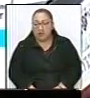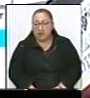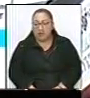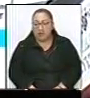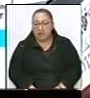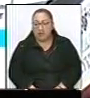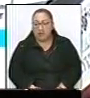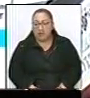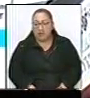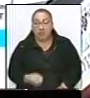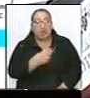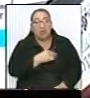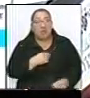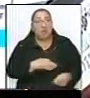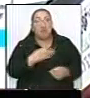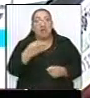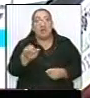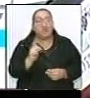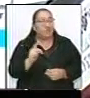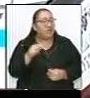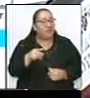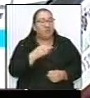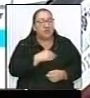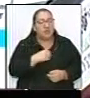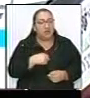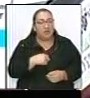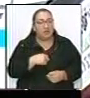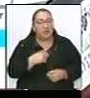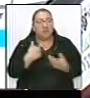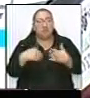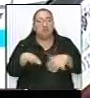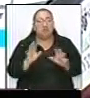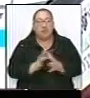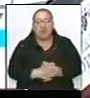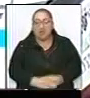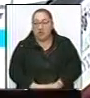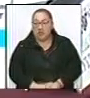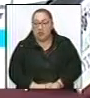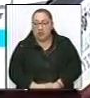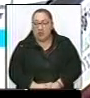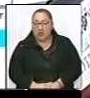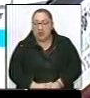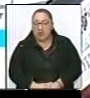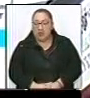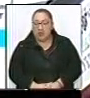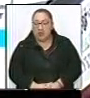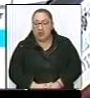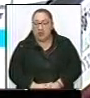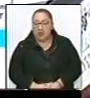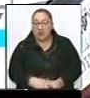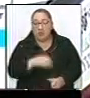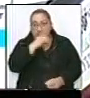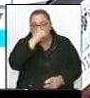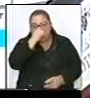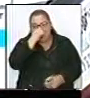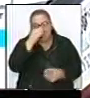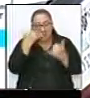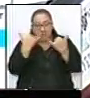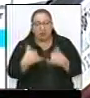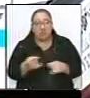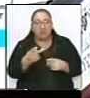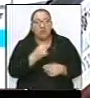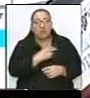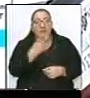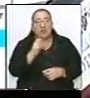Y no el MEF, no el ministro que pasa, porque son ministros aves de paso, sino los funcionarios que están allí, enquistados en el MEF,